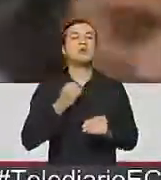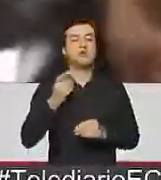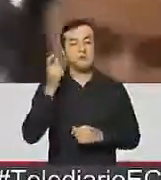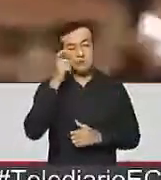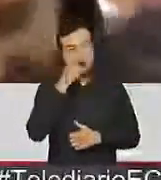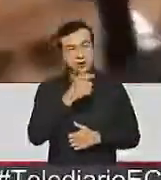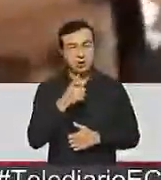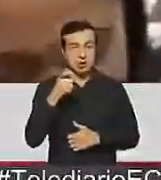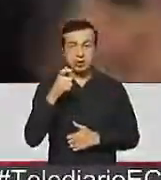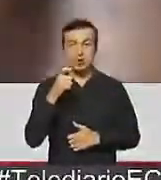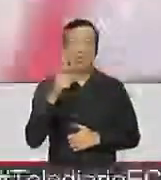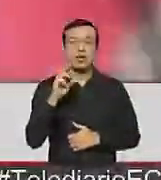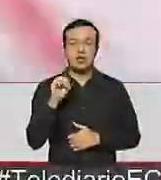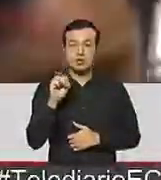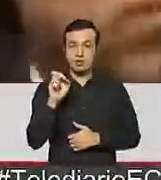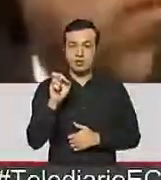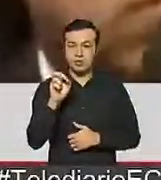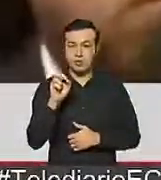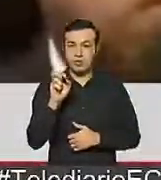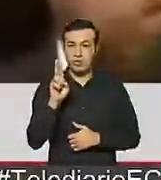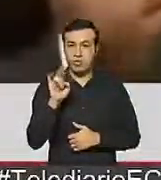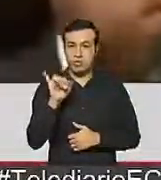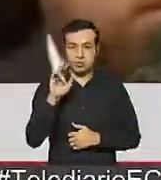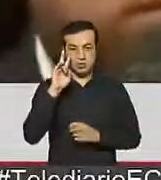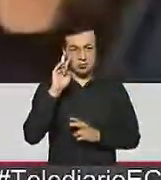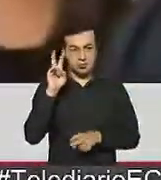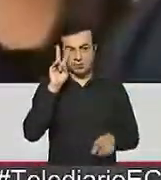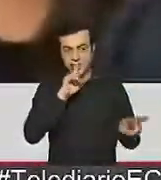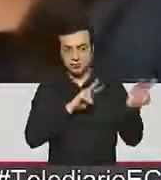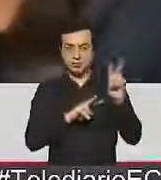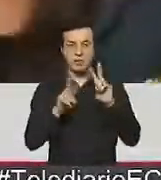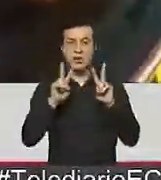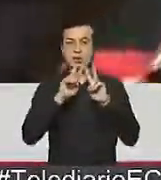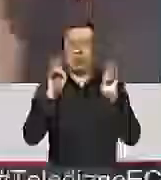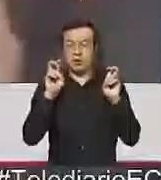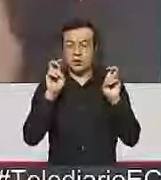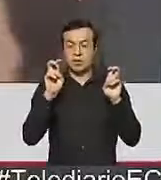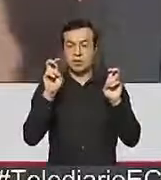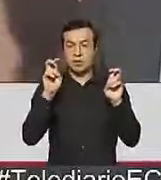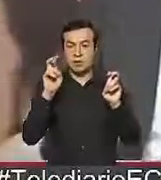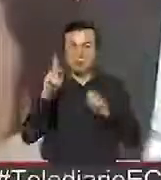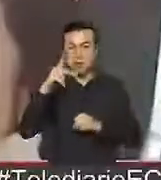Giovanna Mori del equipo encargado de indagar todo sobre el caso Lavallato en Perú.